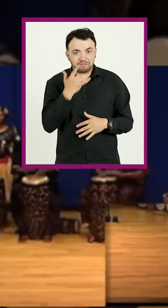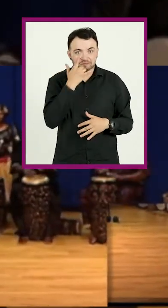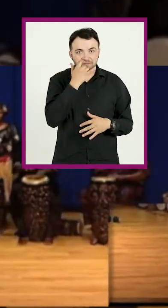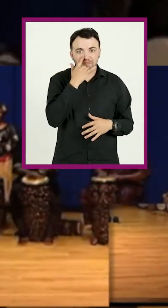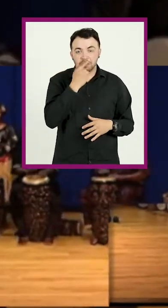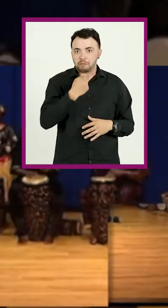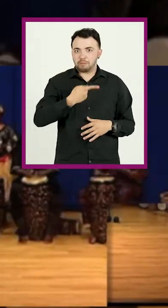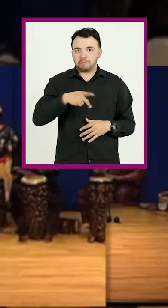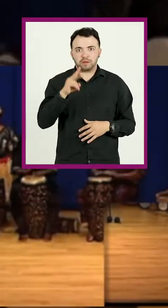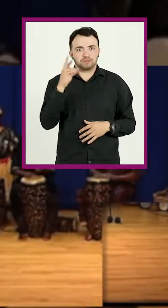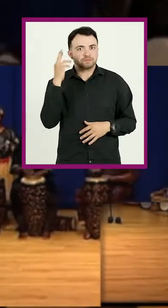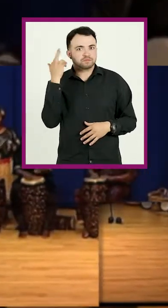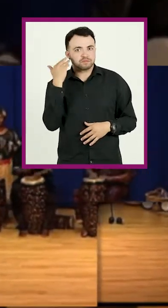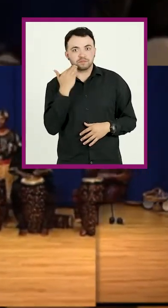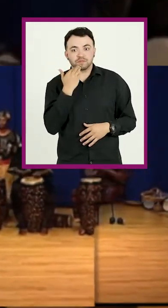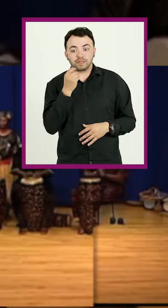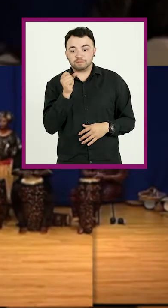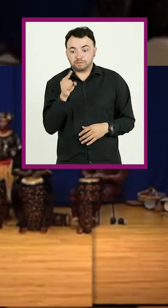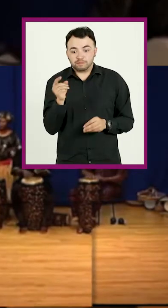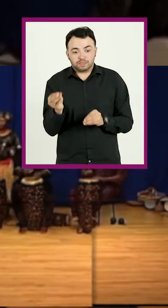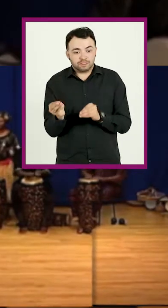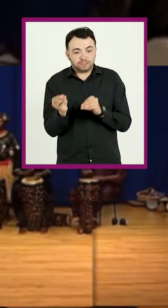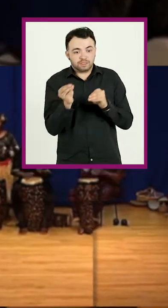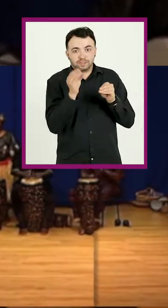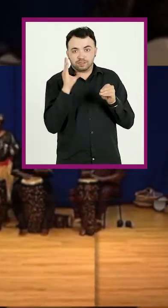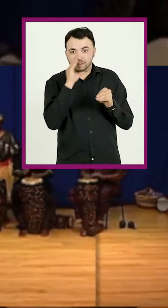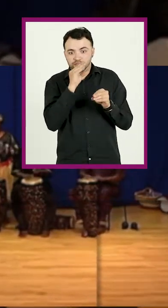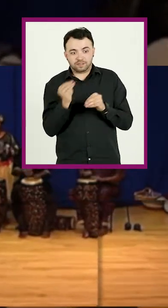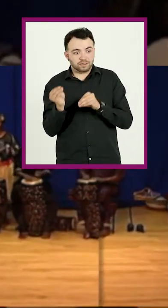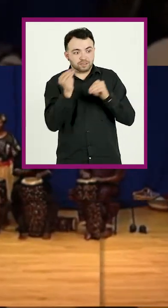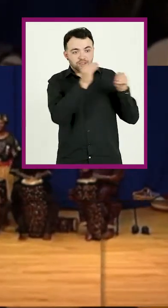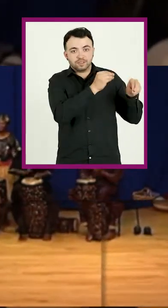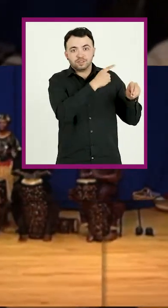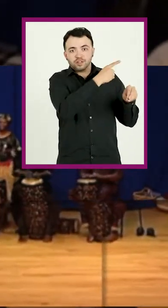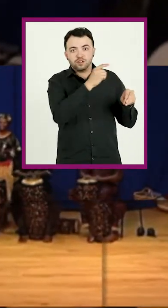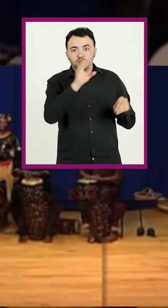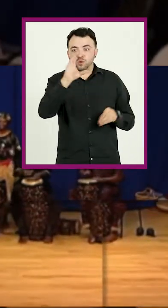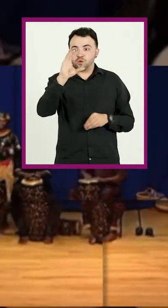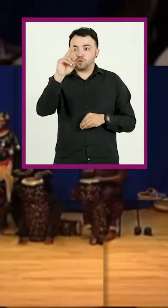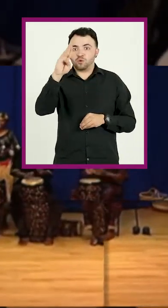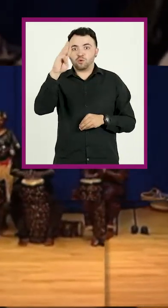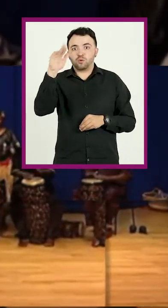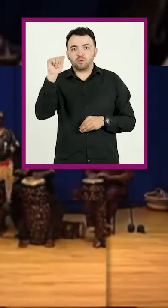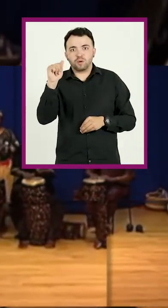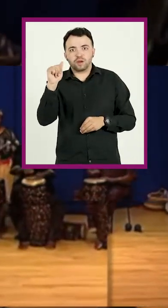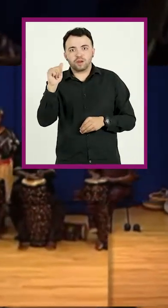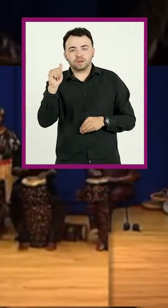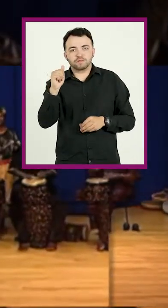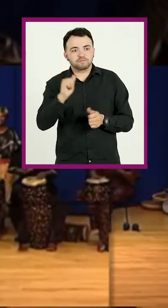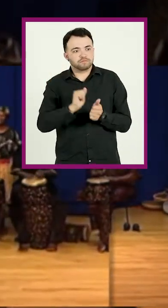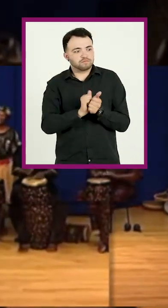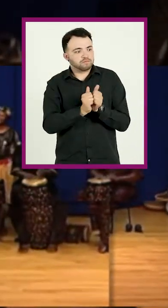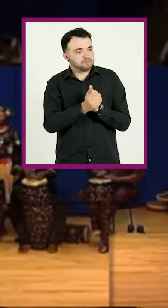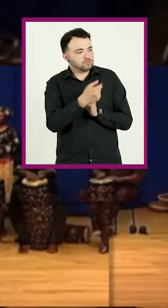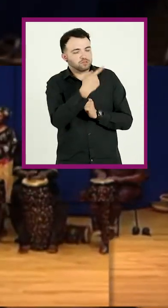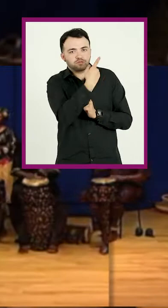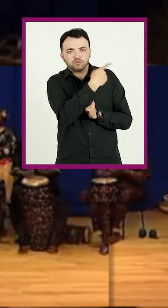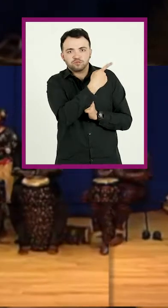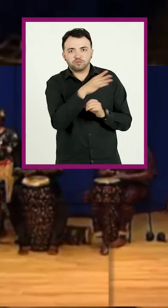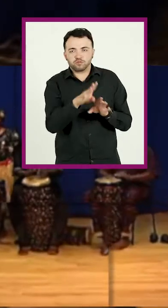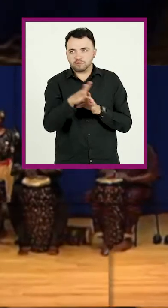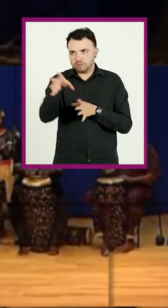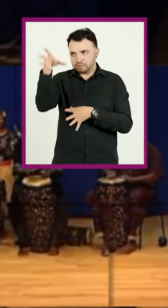llegó posteriormente a Cuba y se impregnó en las músicas europeas que estaban también por allá.